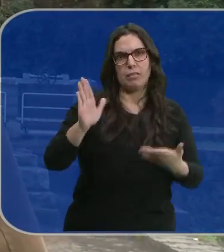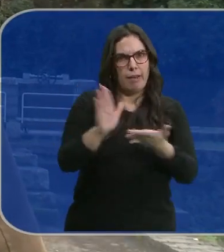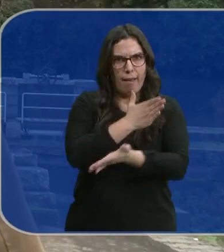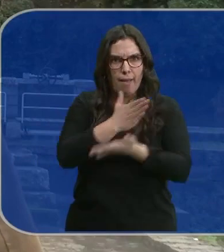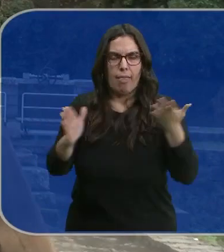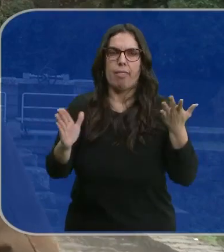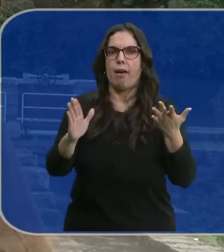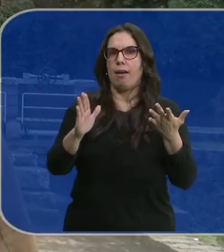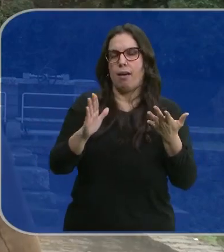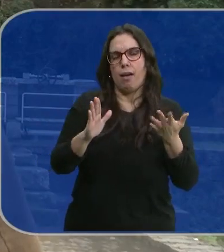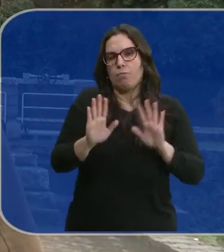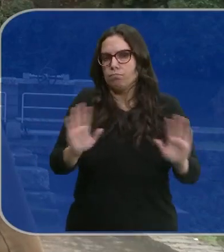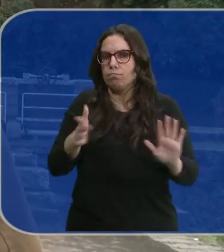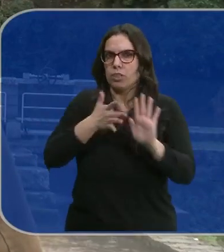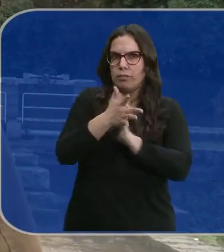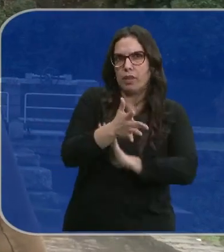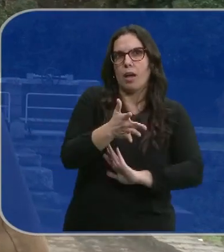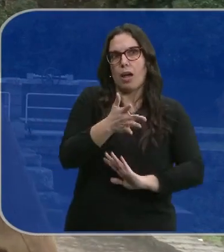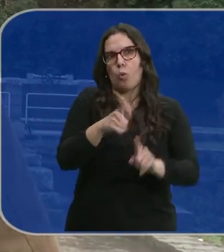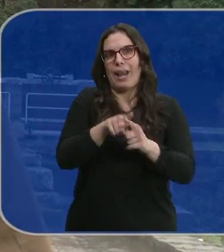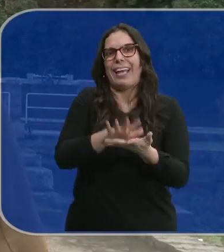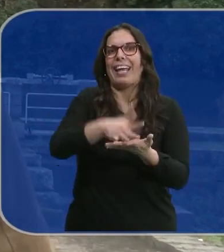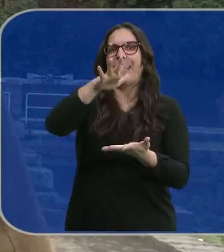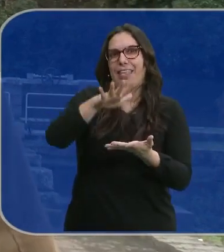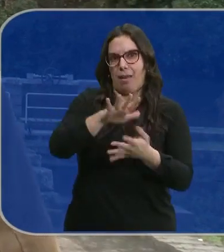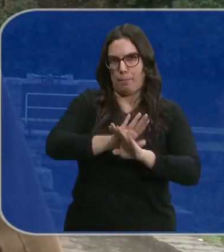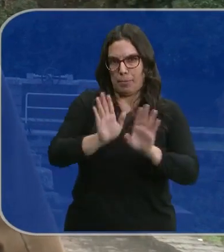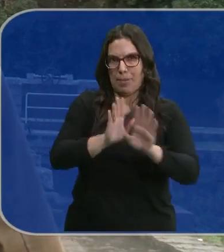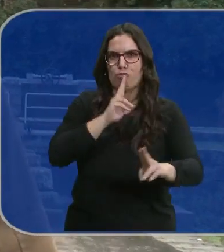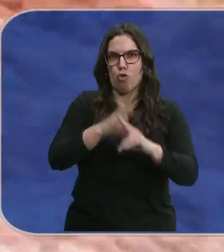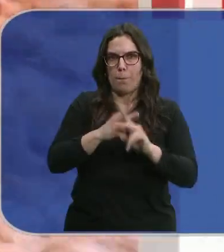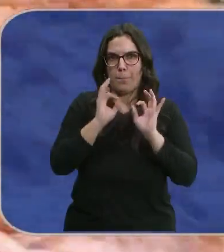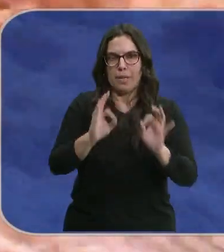ninguna inundación, con lo que lo vamos a calificar de crecida, no de inundación.